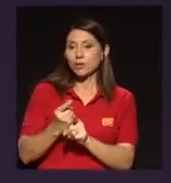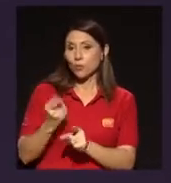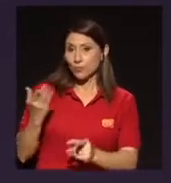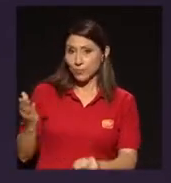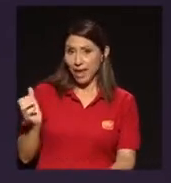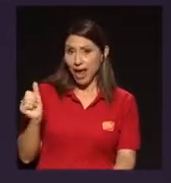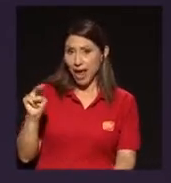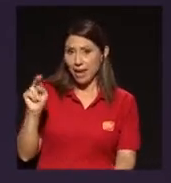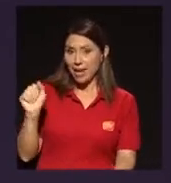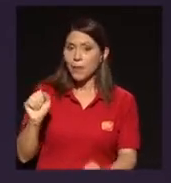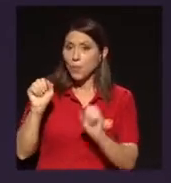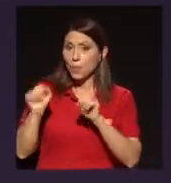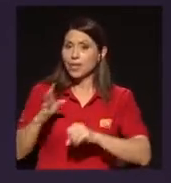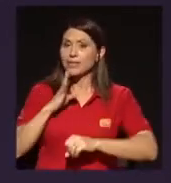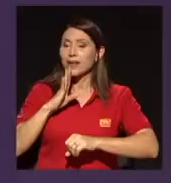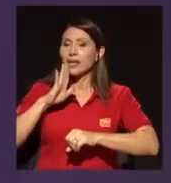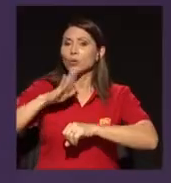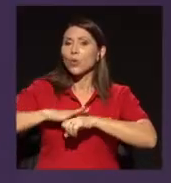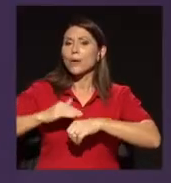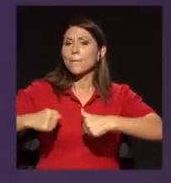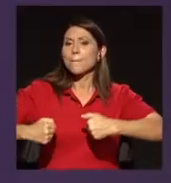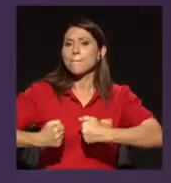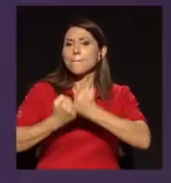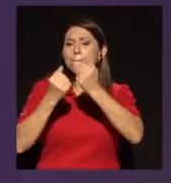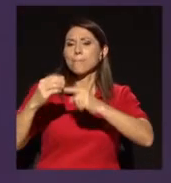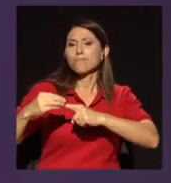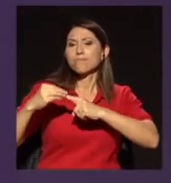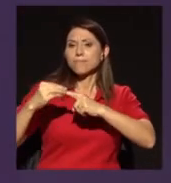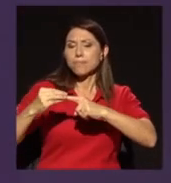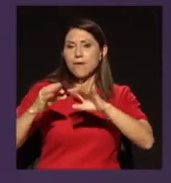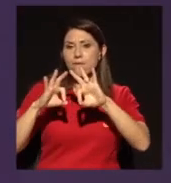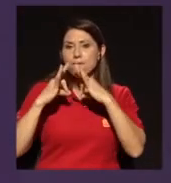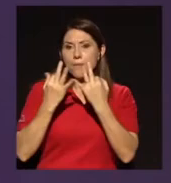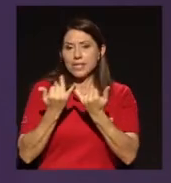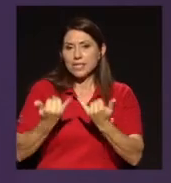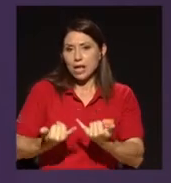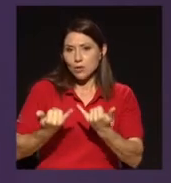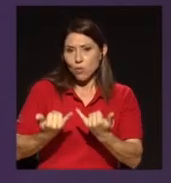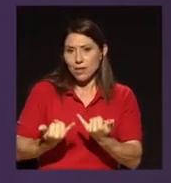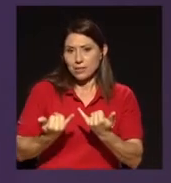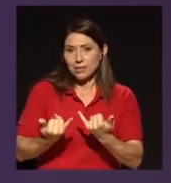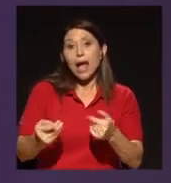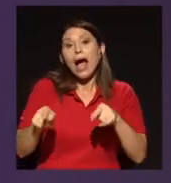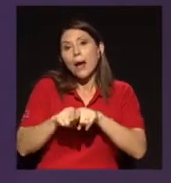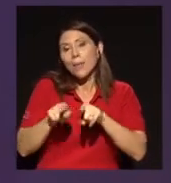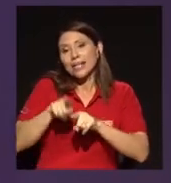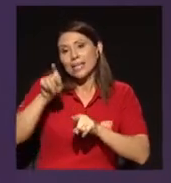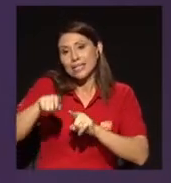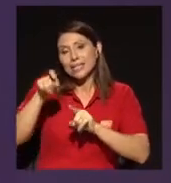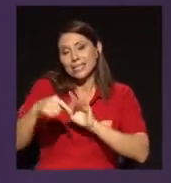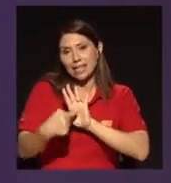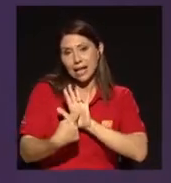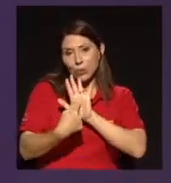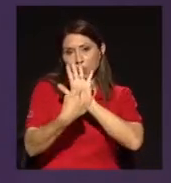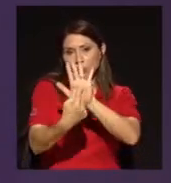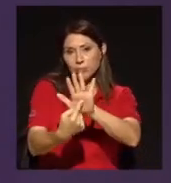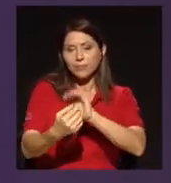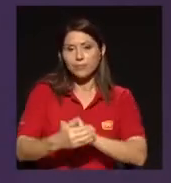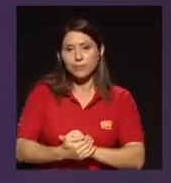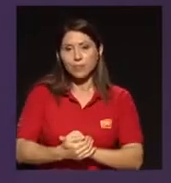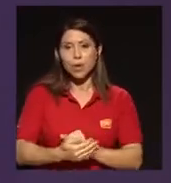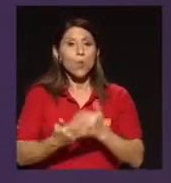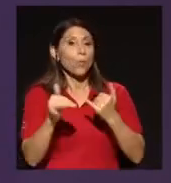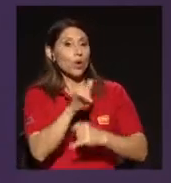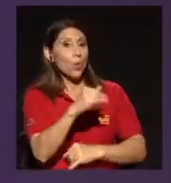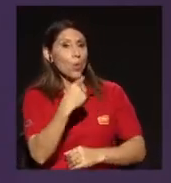los principales retos de las familias actuales, aparte de la visibilización de la existencia de estos. Ve, la visibilización,